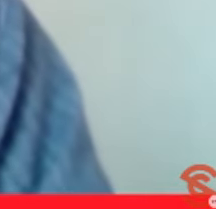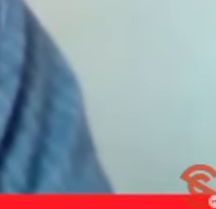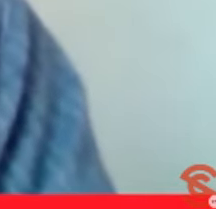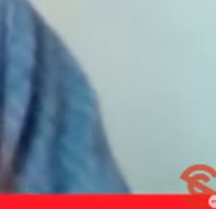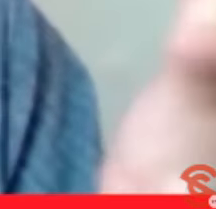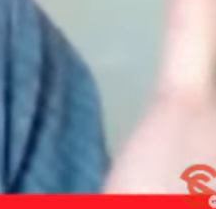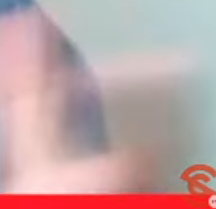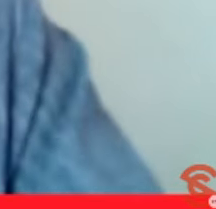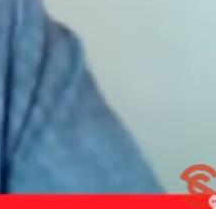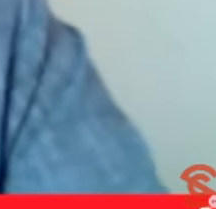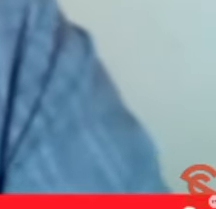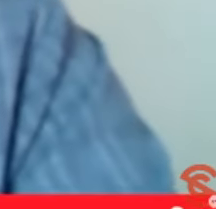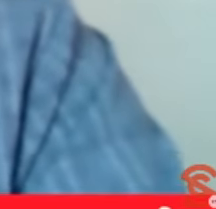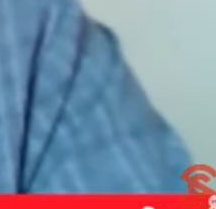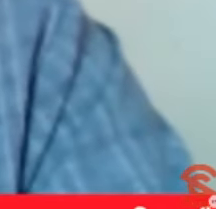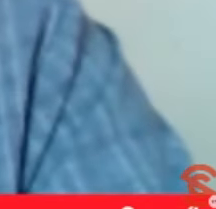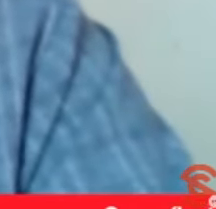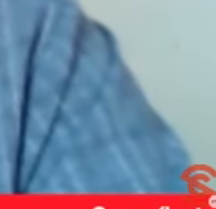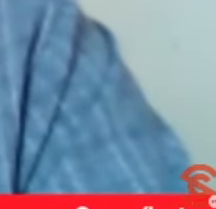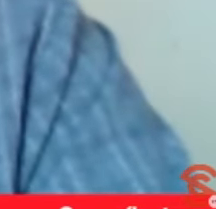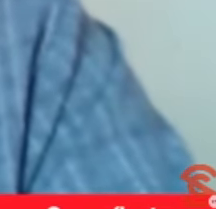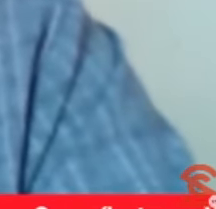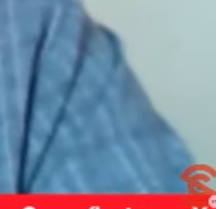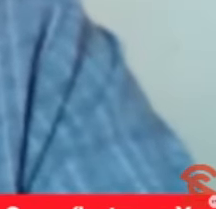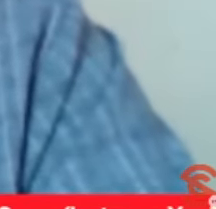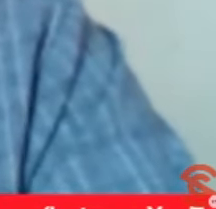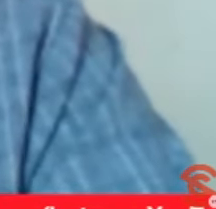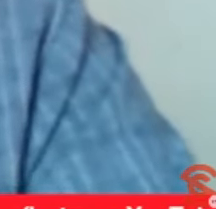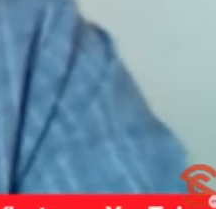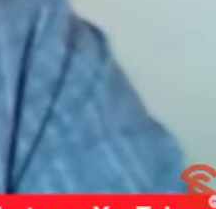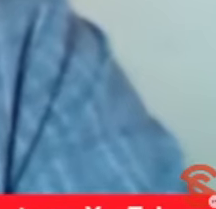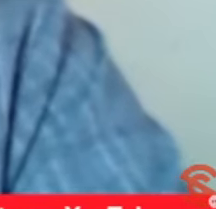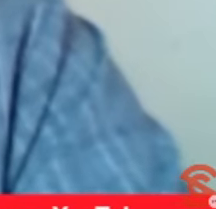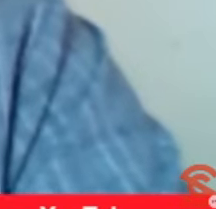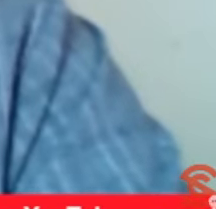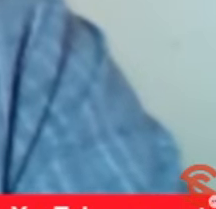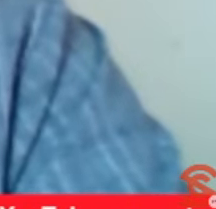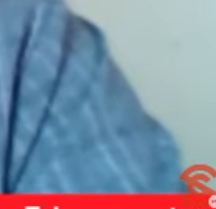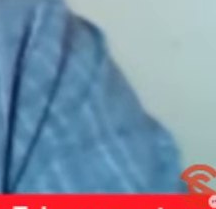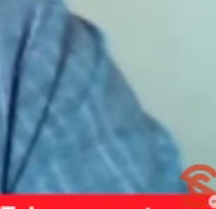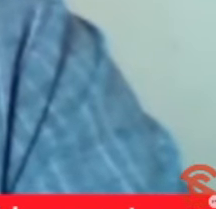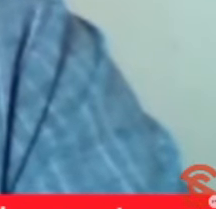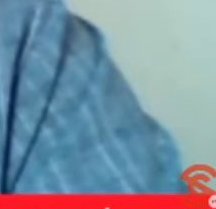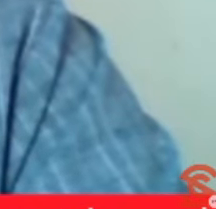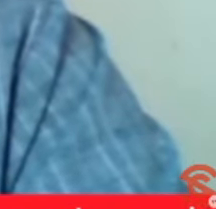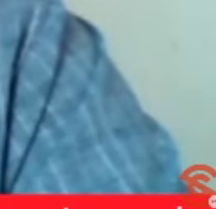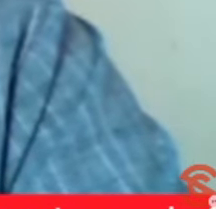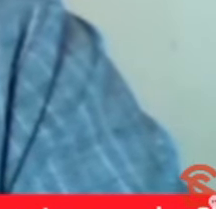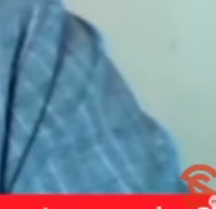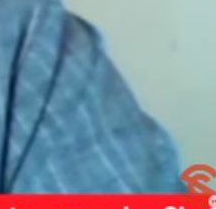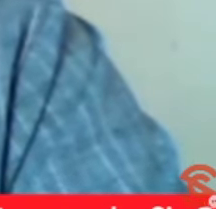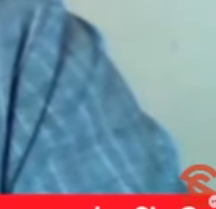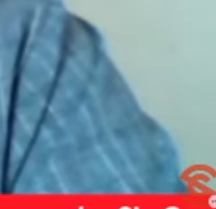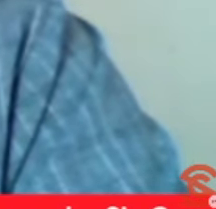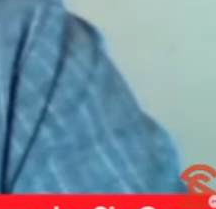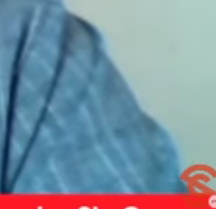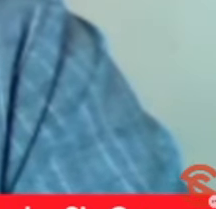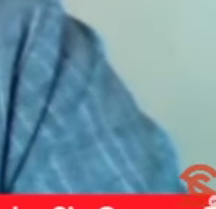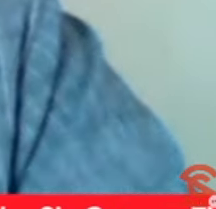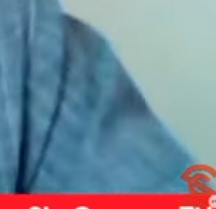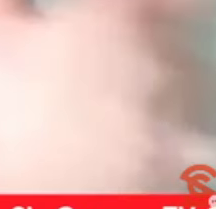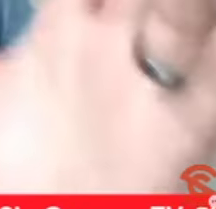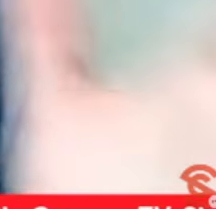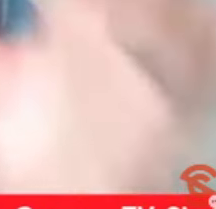su aceptación de esa la constancia de mayoría yo me quedo con esa ese planteamiento que hace